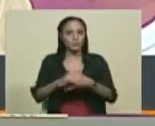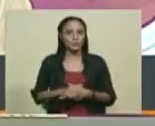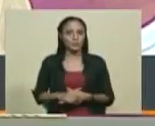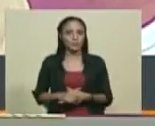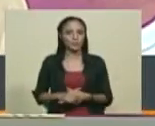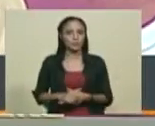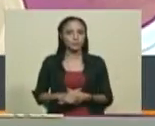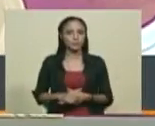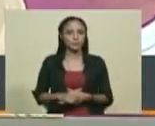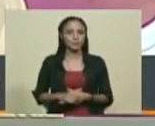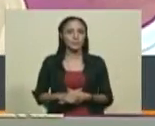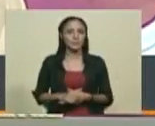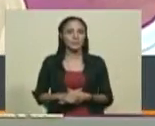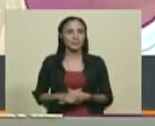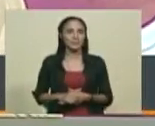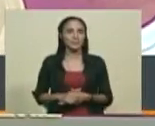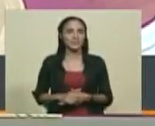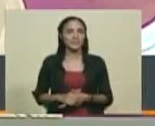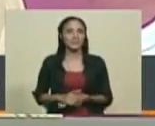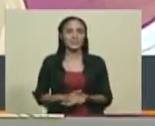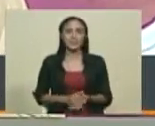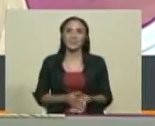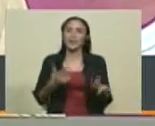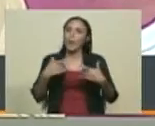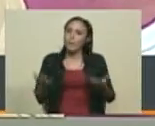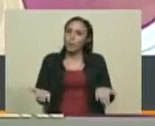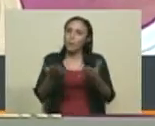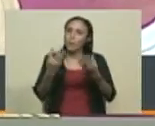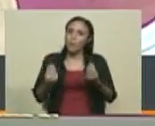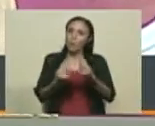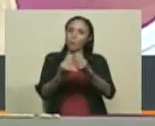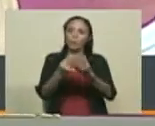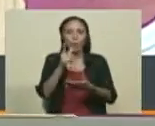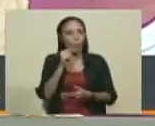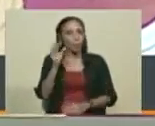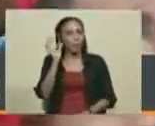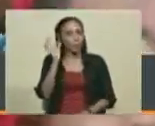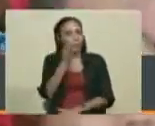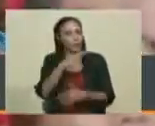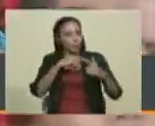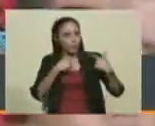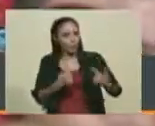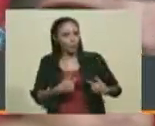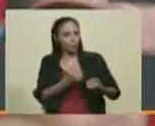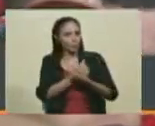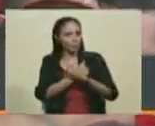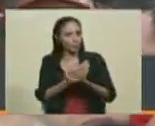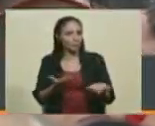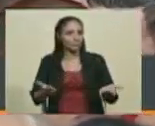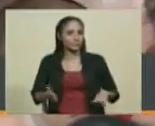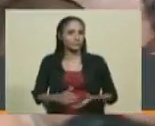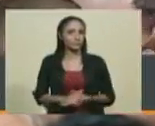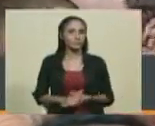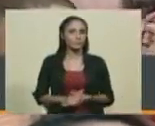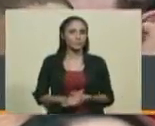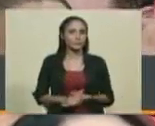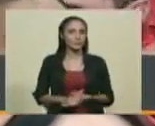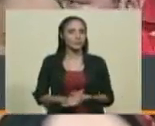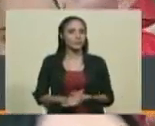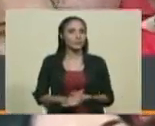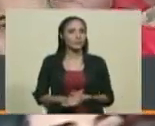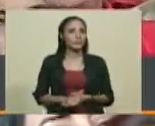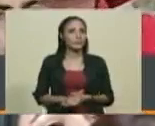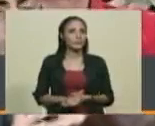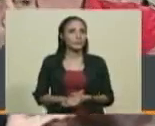compañeros petroleros, hermanos y hermanas, se los digo desde mi corazón, con la más grande de las verdades que yo pueda